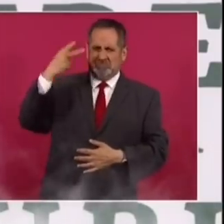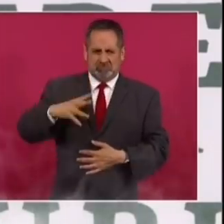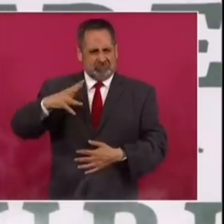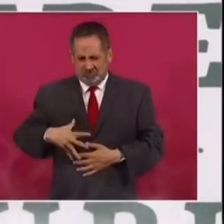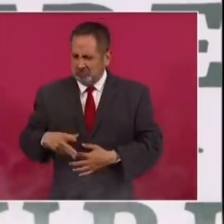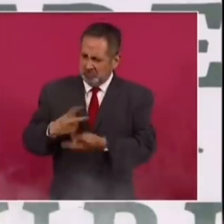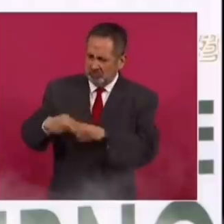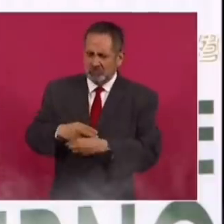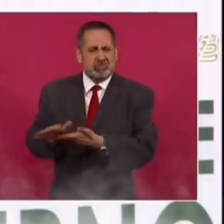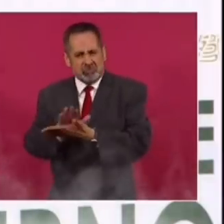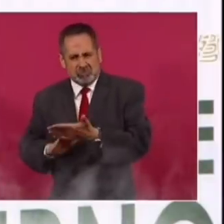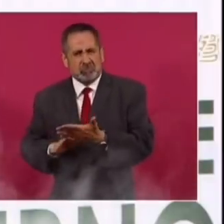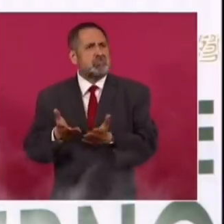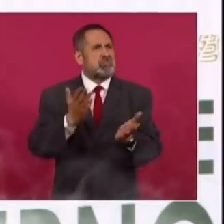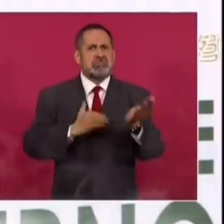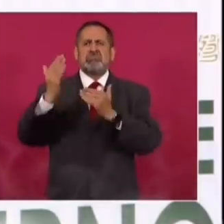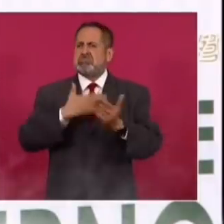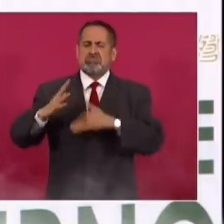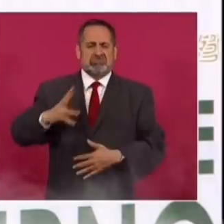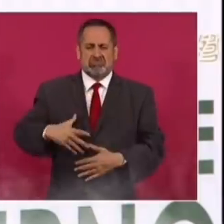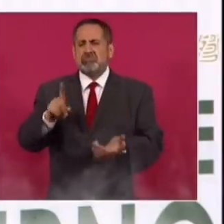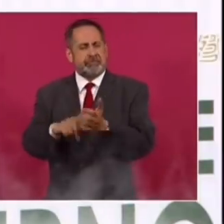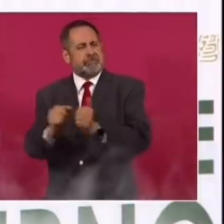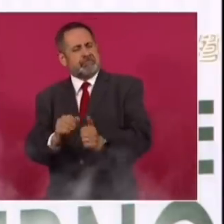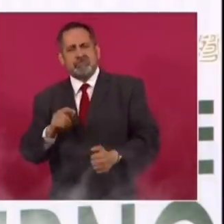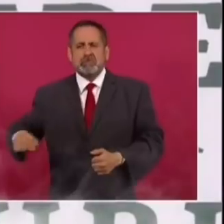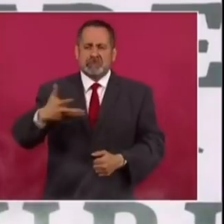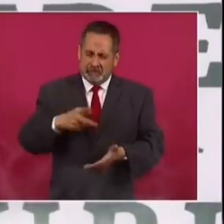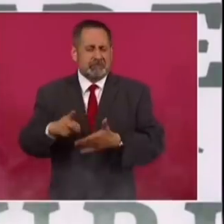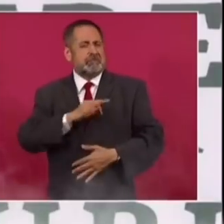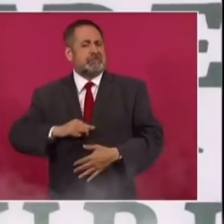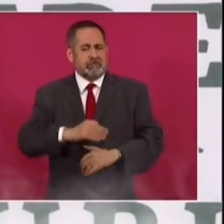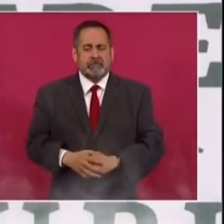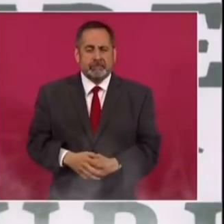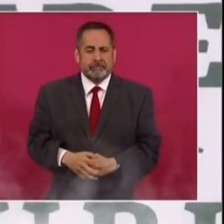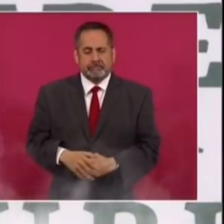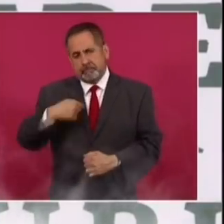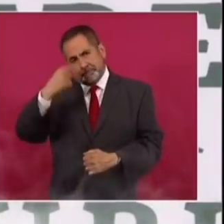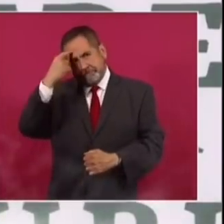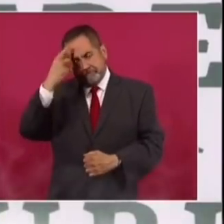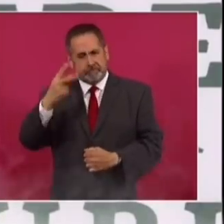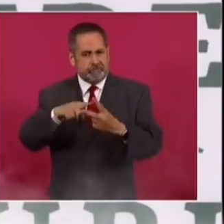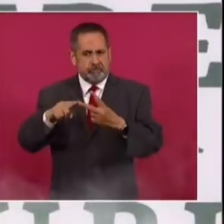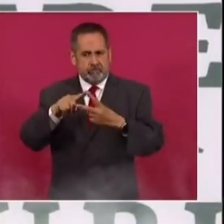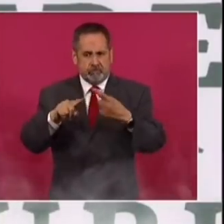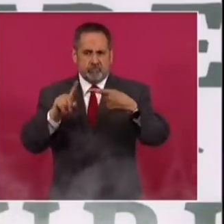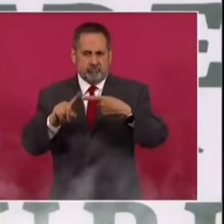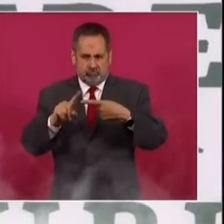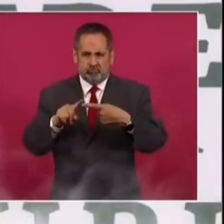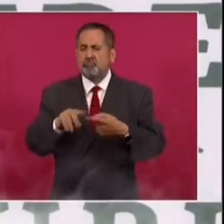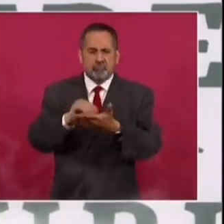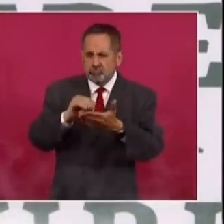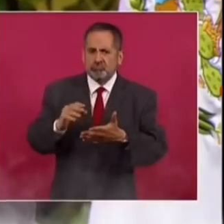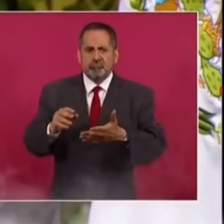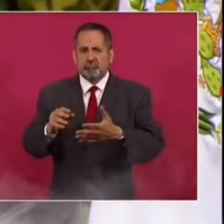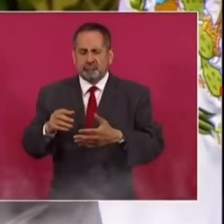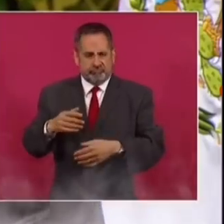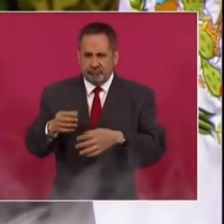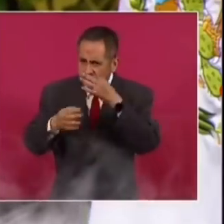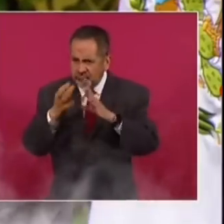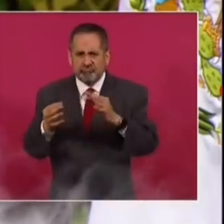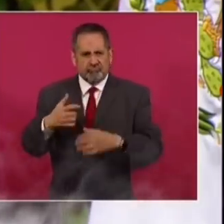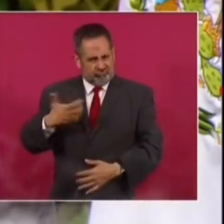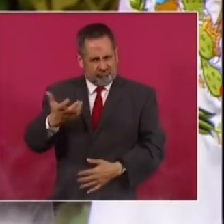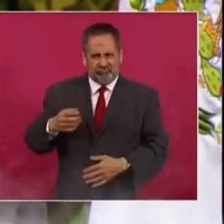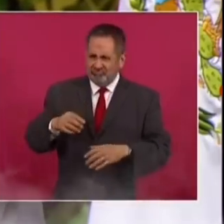y que se convierta en realidad el derecho a la felicidad pienso que hay dos cosas fundamentales continuar impulsando con dichos y con ellos